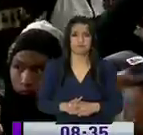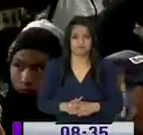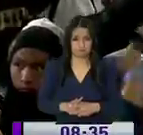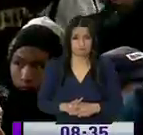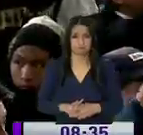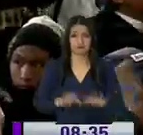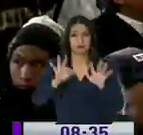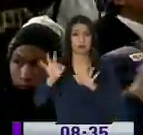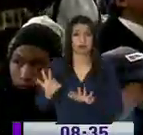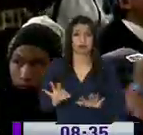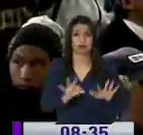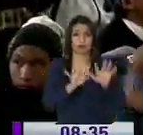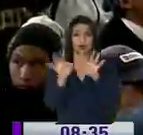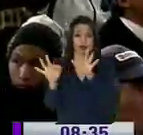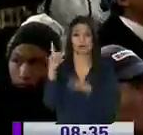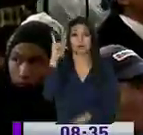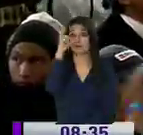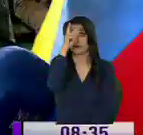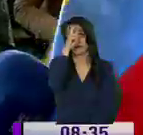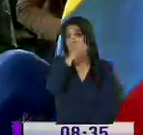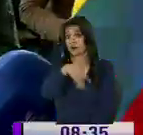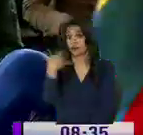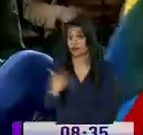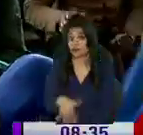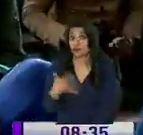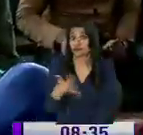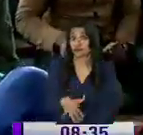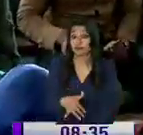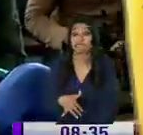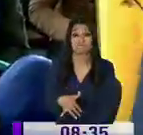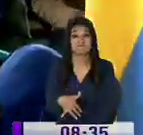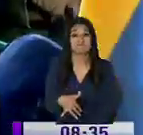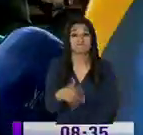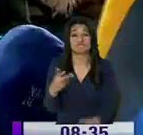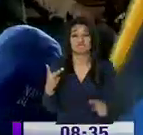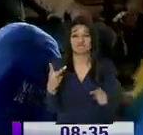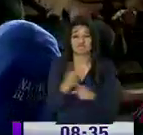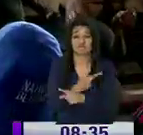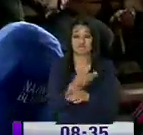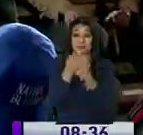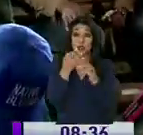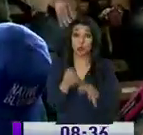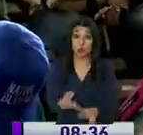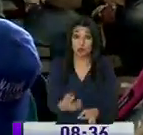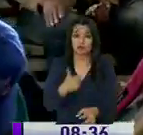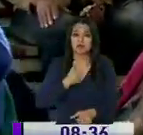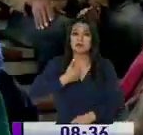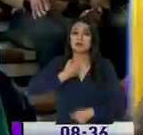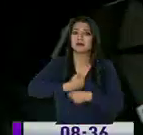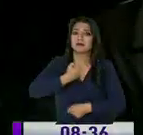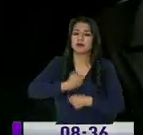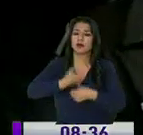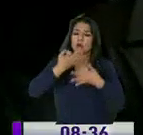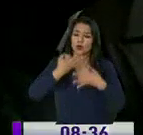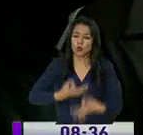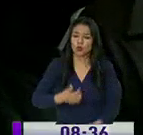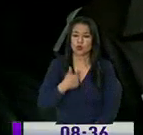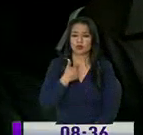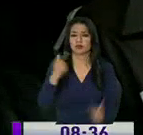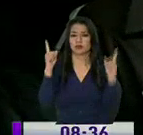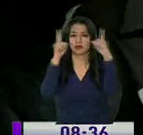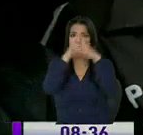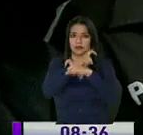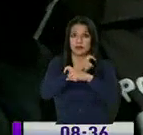8 horas difíciles las que tuvimos que enfrentar, en una situación que se complicó cuando cumplíamos con nuestro trabajo y con la